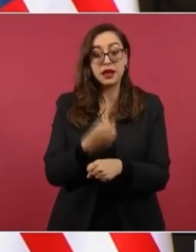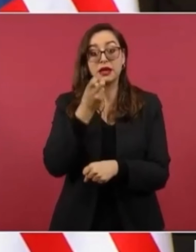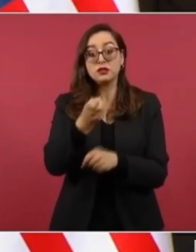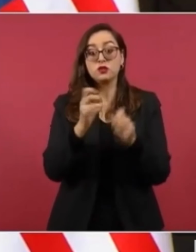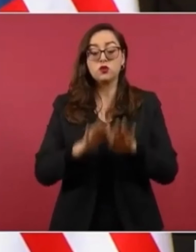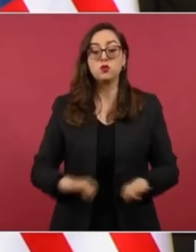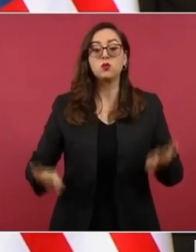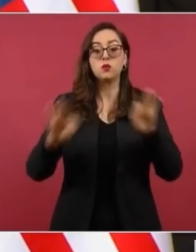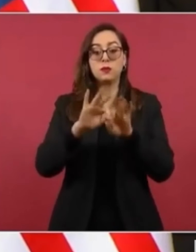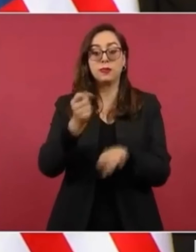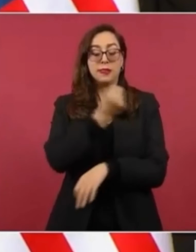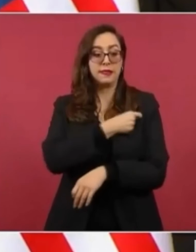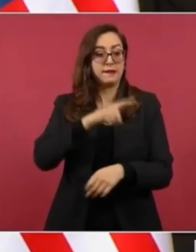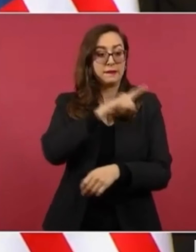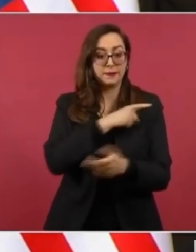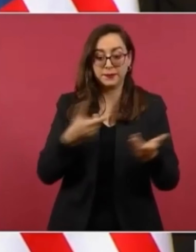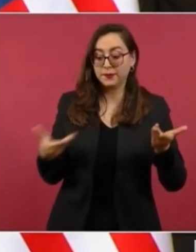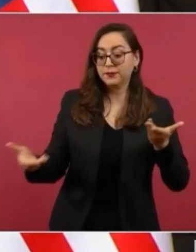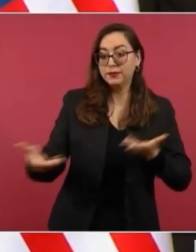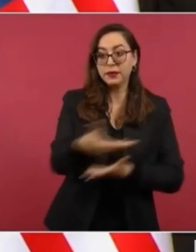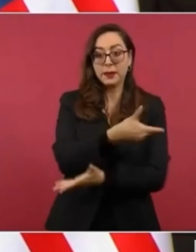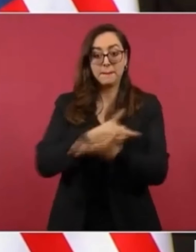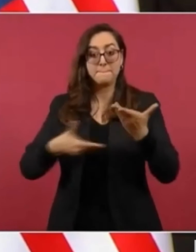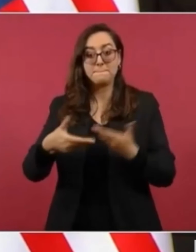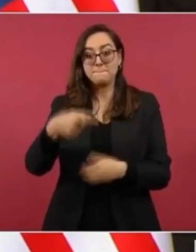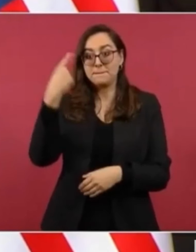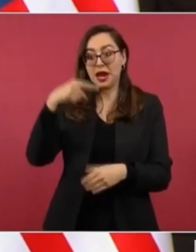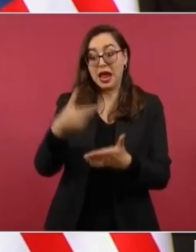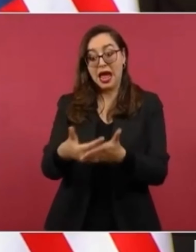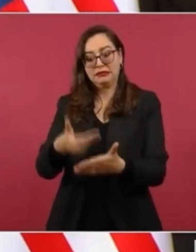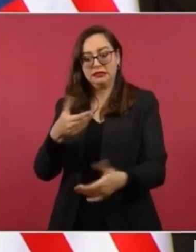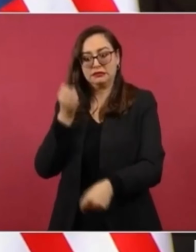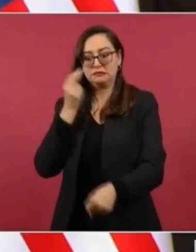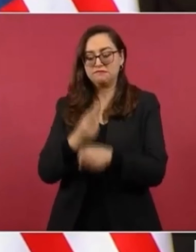ámbito de la salud para estar listos para actuar.